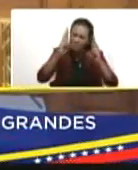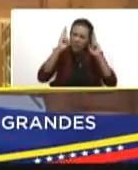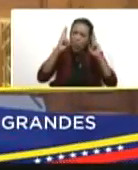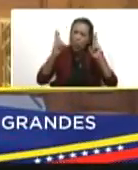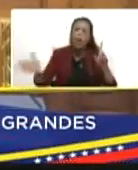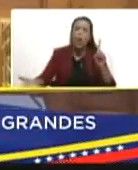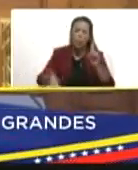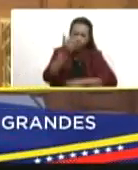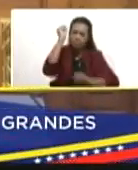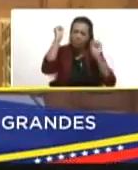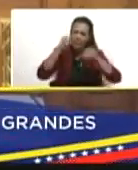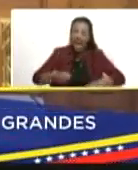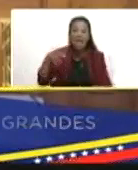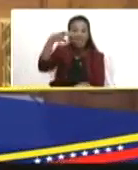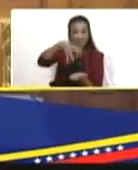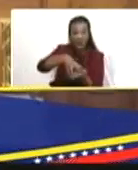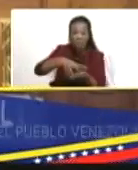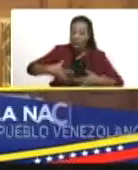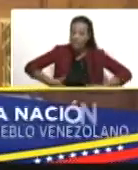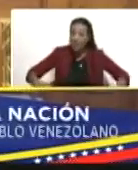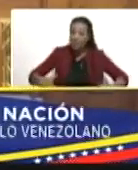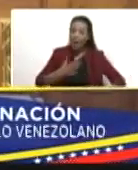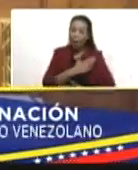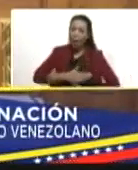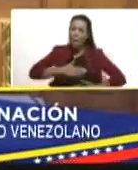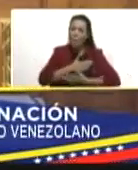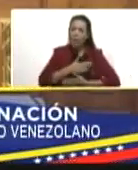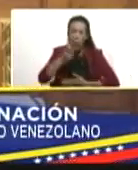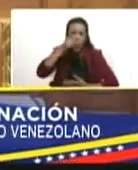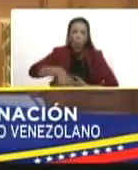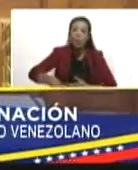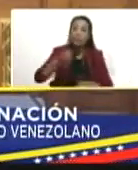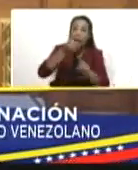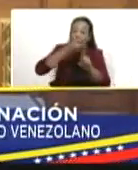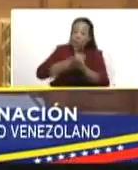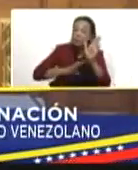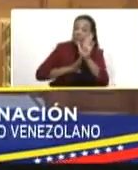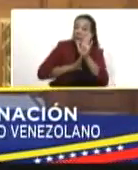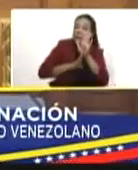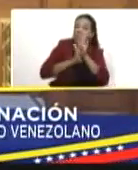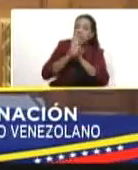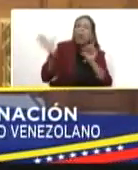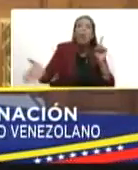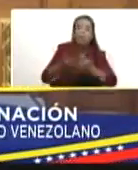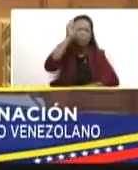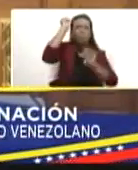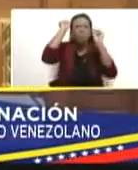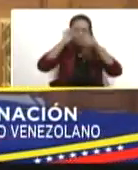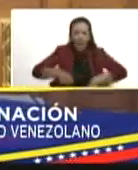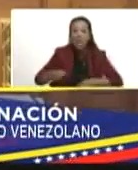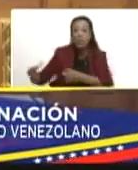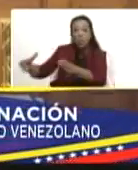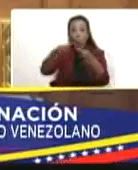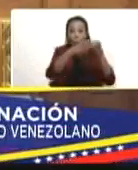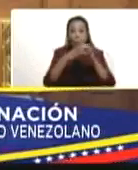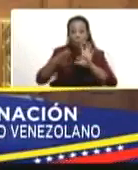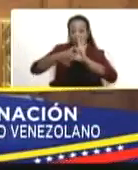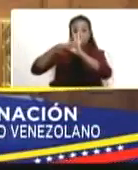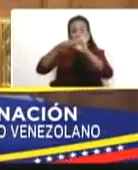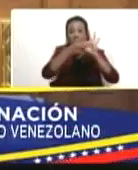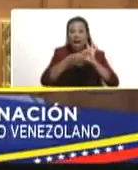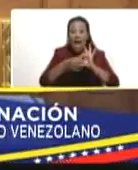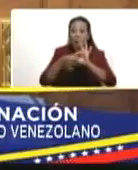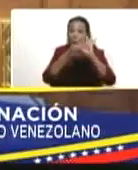absoluta que el estado de prosperidad y bienestar lo estamos construyendo y lo lograremos entre todos y todas